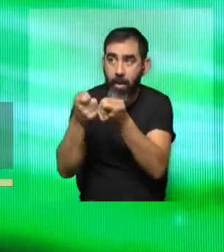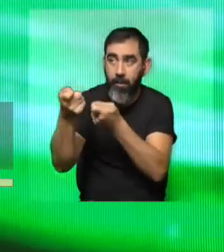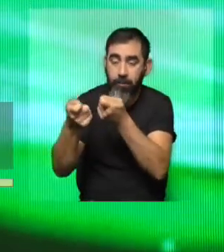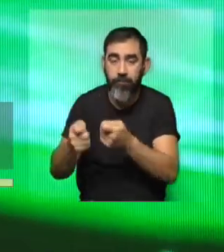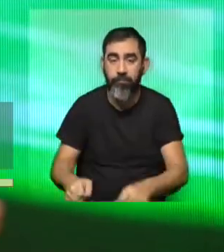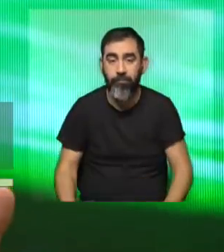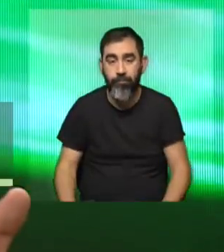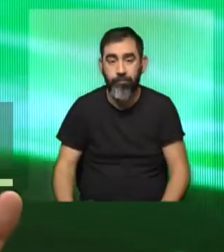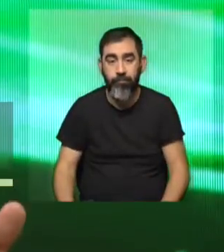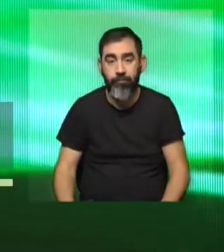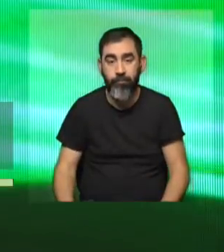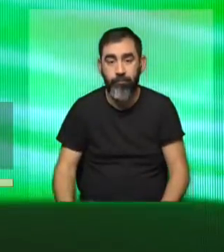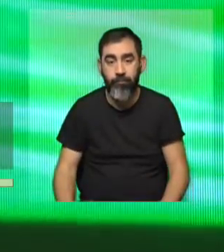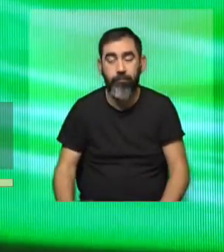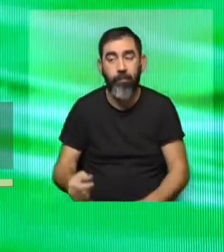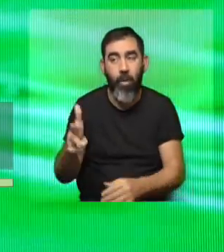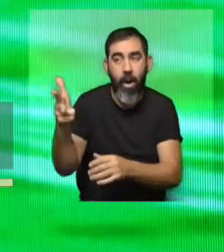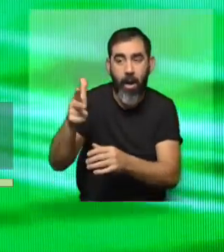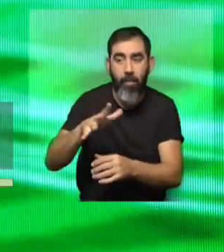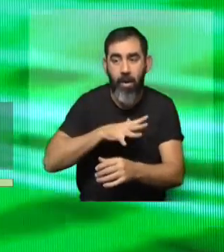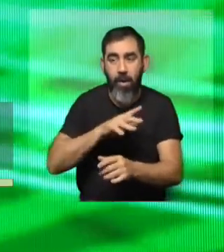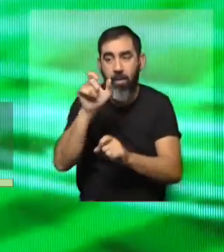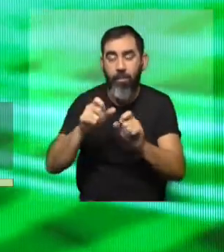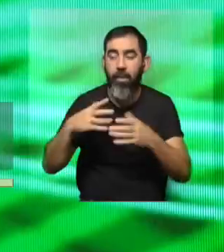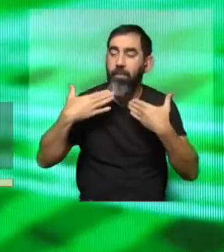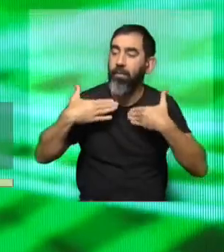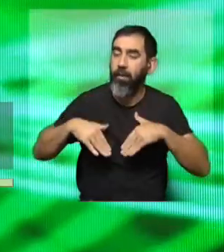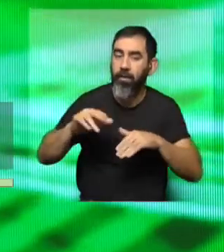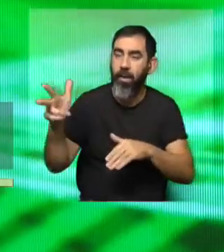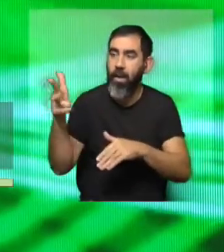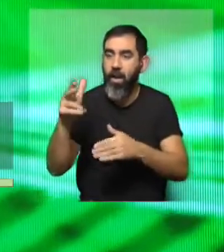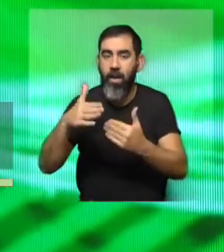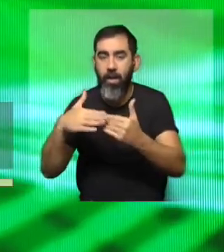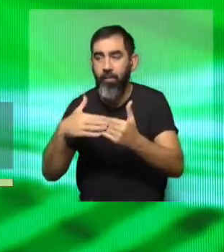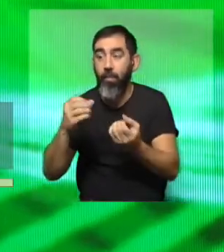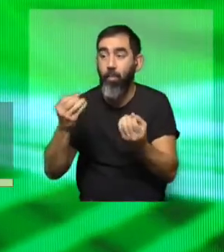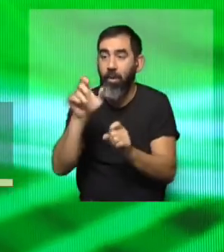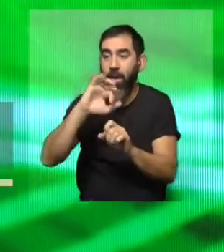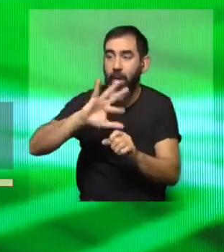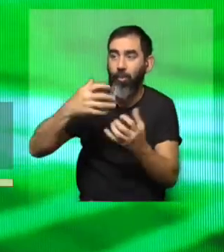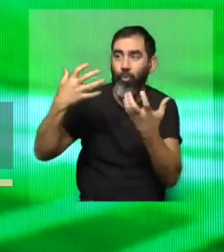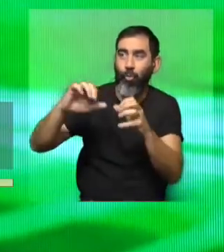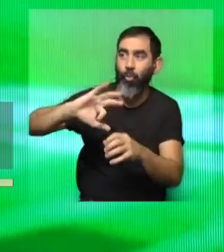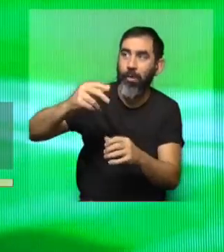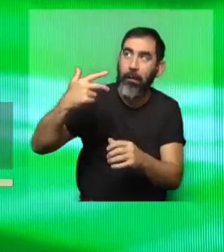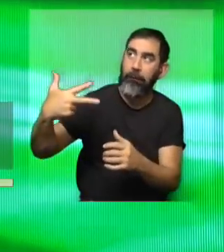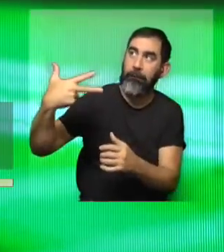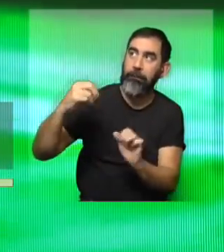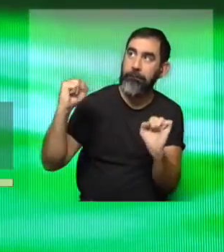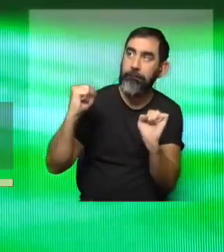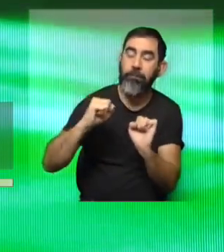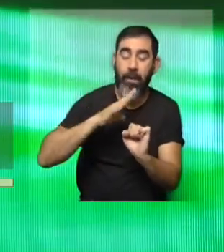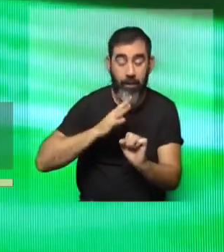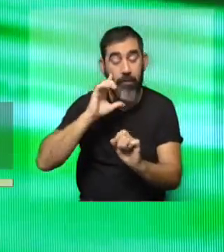tiene un factor muy disuasorio y la gente sienten mucha tranquilidad cuando hay cámaras en el barrio está comprobado que la presencia